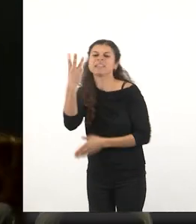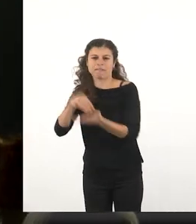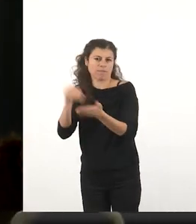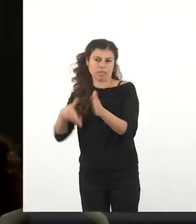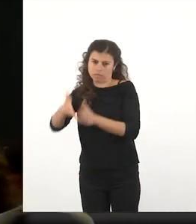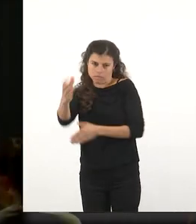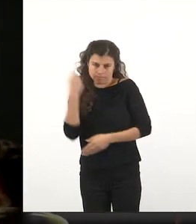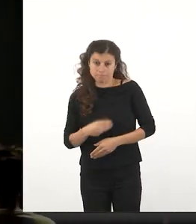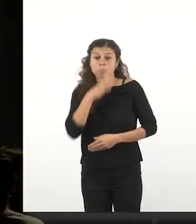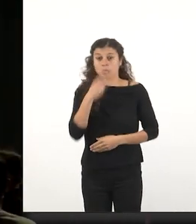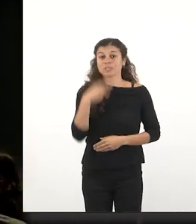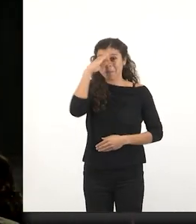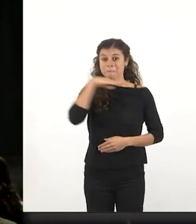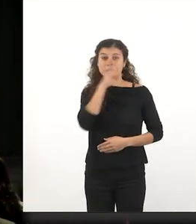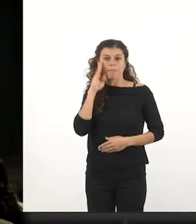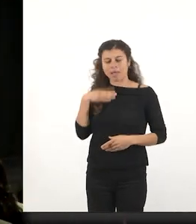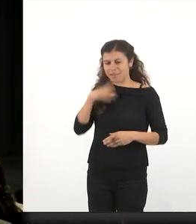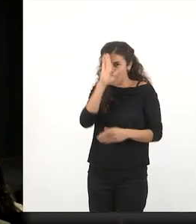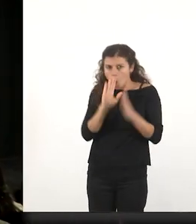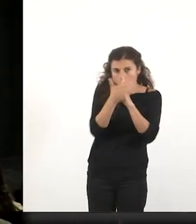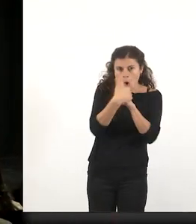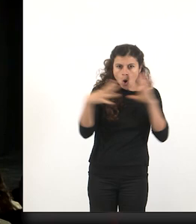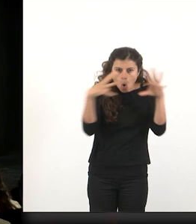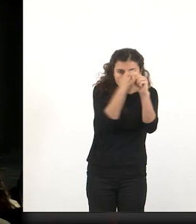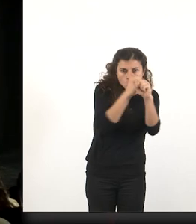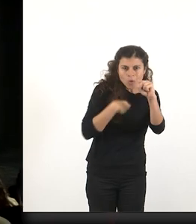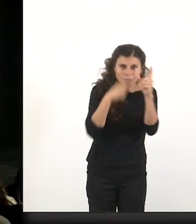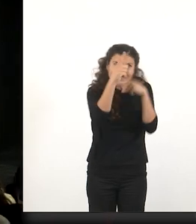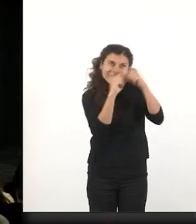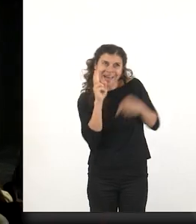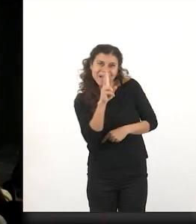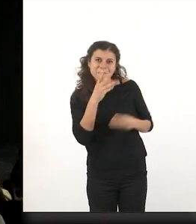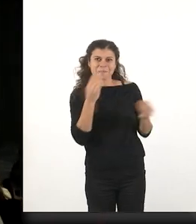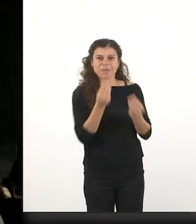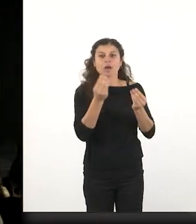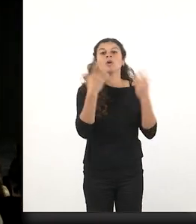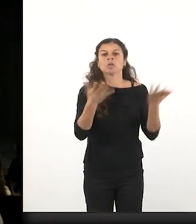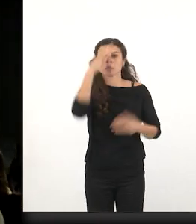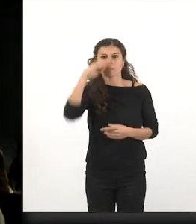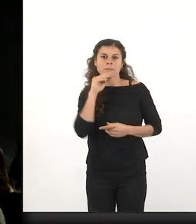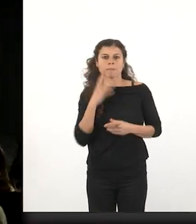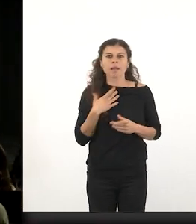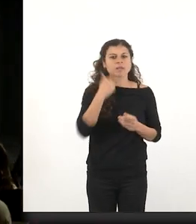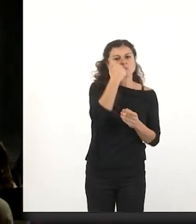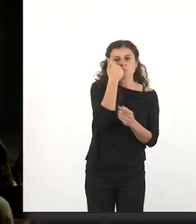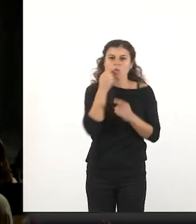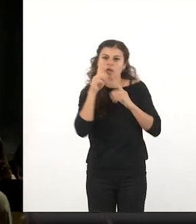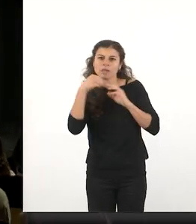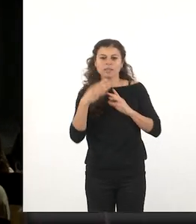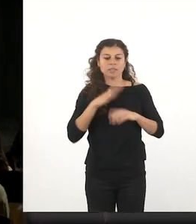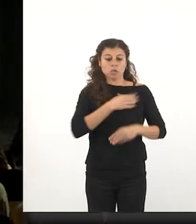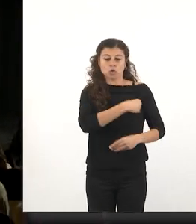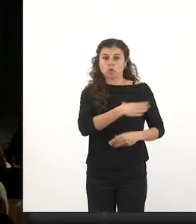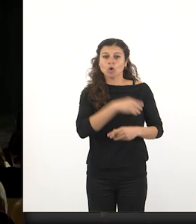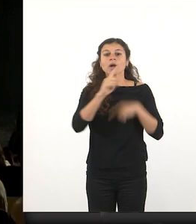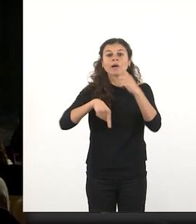eso mis padres se metían en los callejones oscuros para ver mejor las estrellas. Un día perdí un beso a mi madre, otro día me secó el lengua, otro día tocó la teta. Ya a los 6 meses mi padre le hizo a mi madre la pregunta formal de